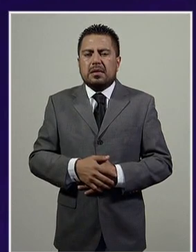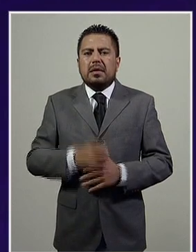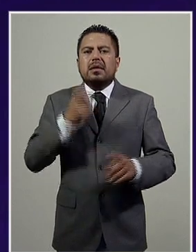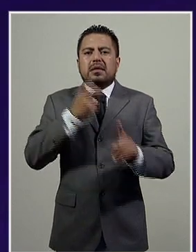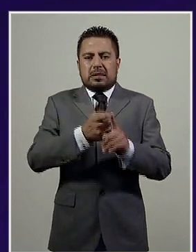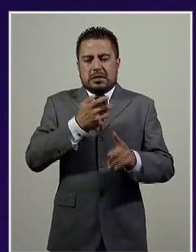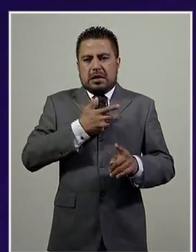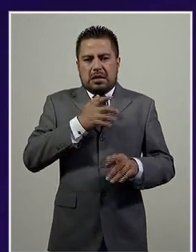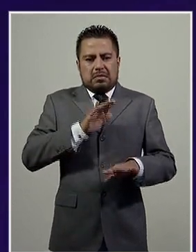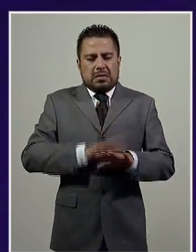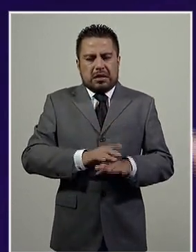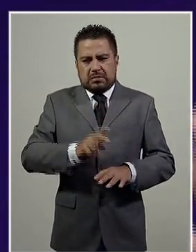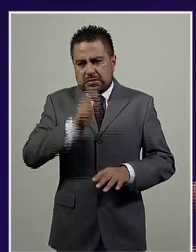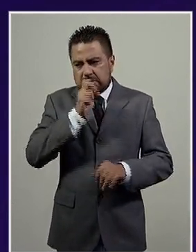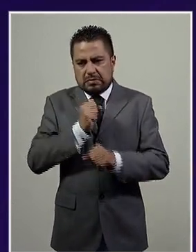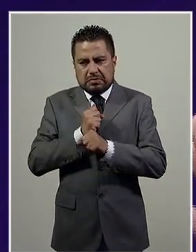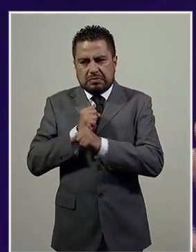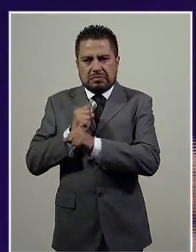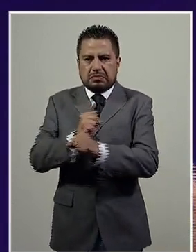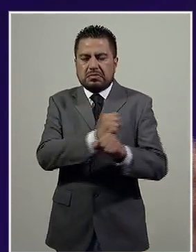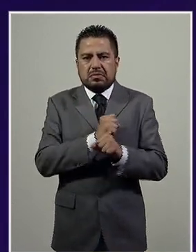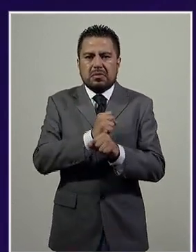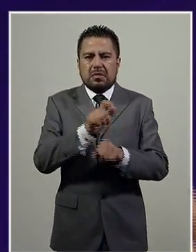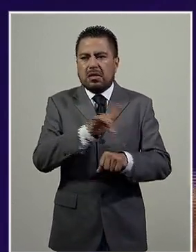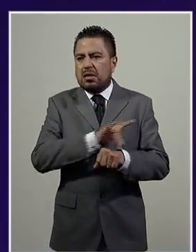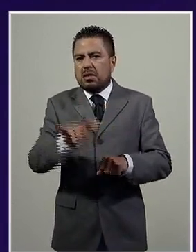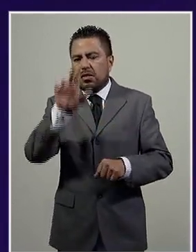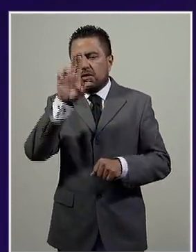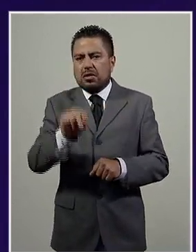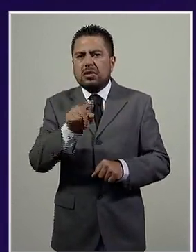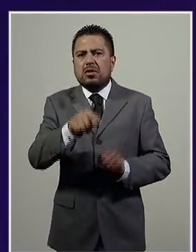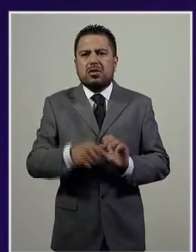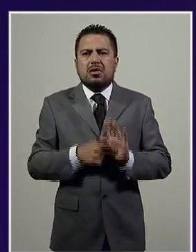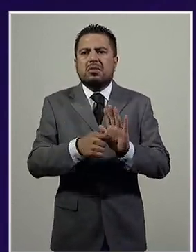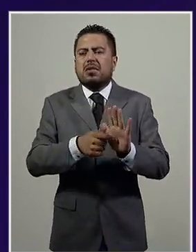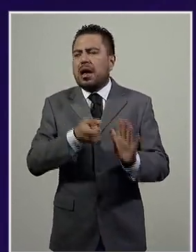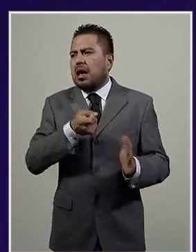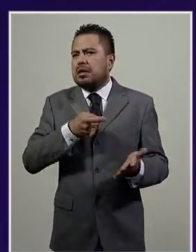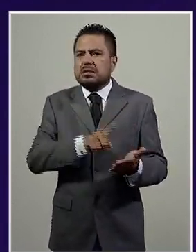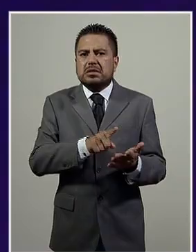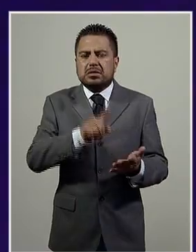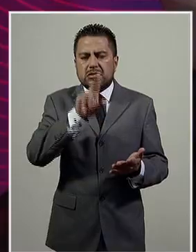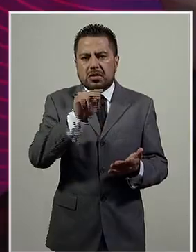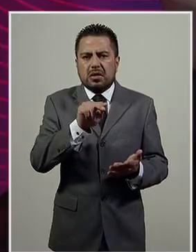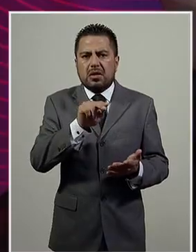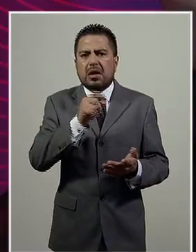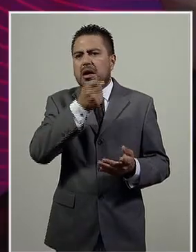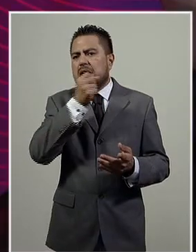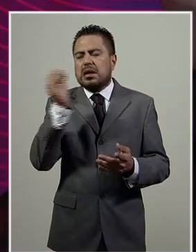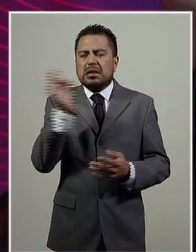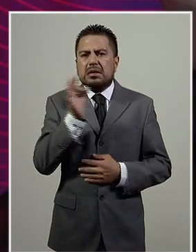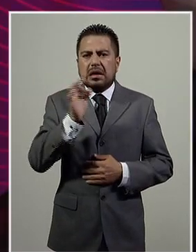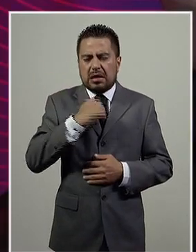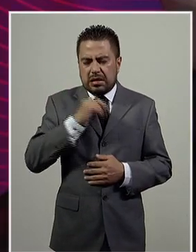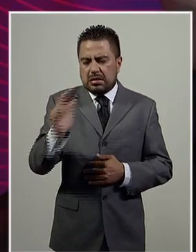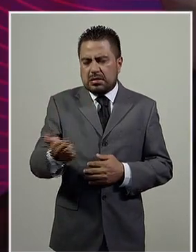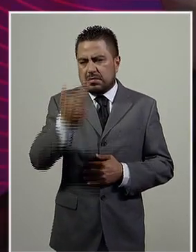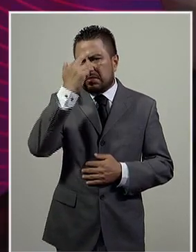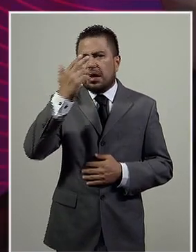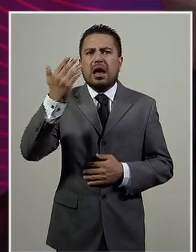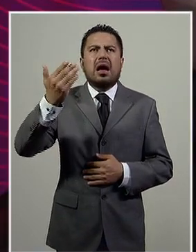sí tiene mucha protección, ¿no? No te vayas a desnudar, no vayas a mostrarte. Claro. Incluso ahí, recuerdo antes